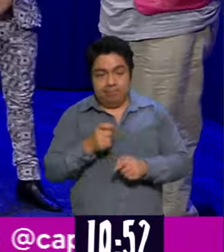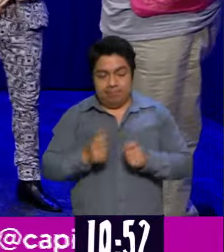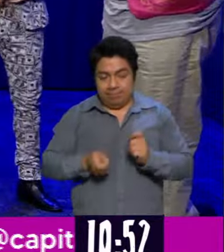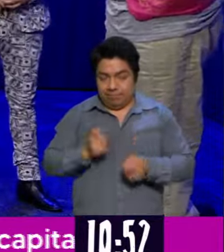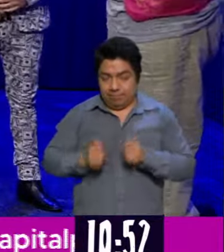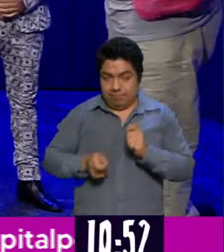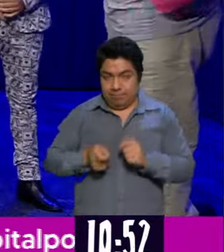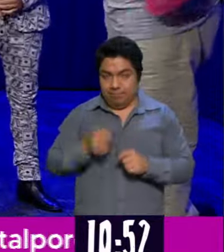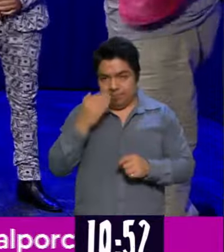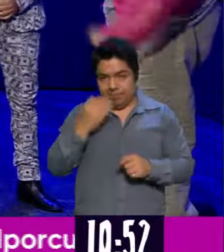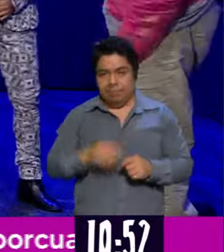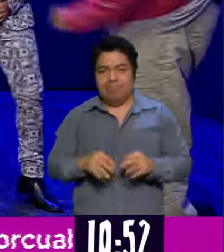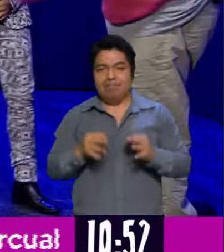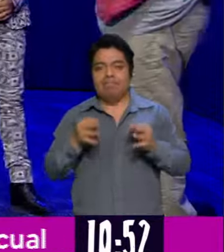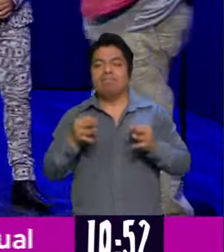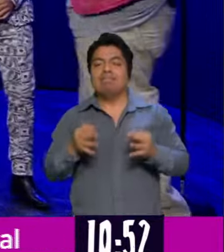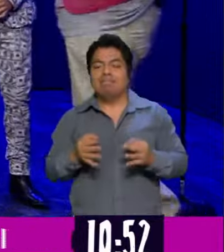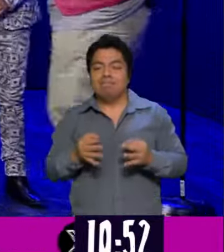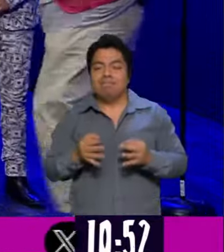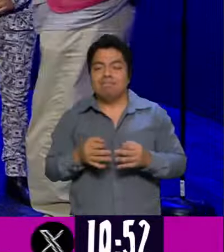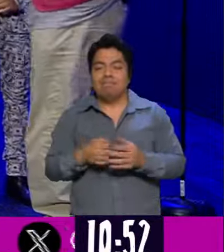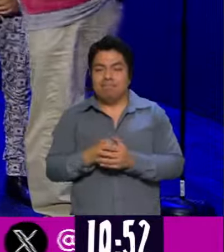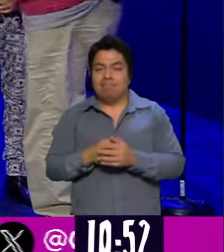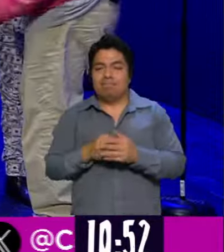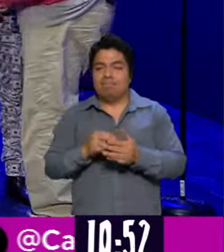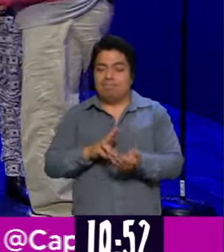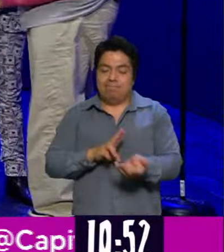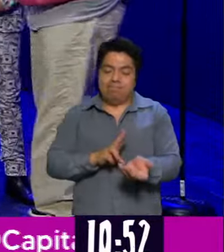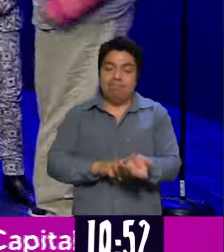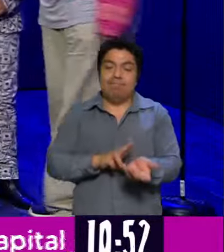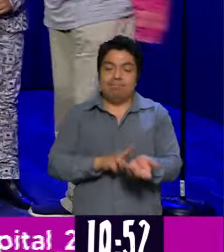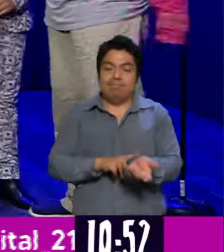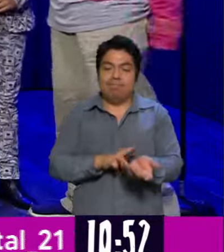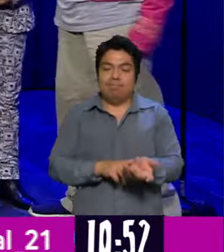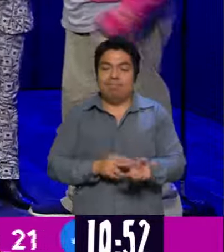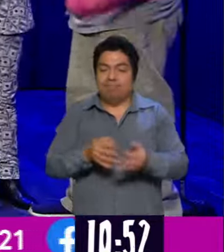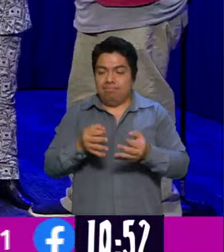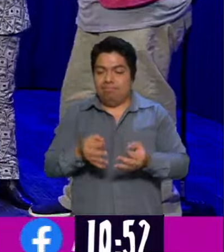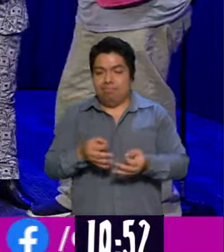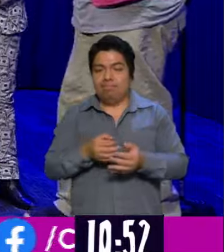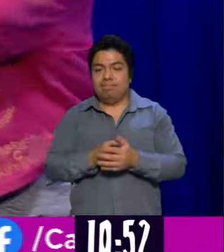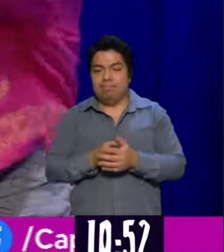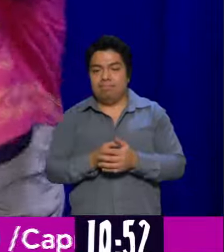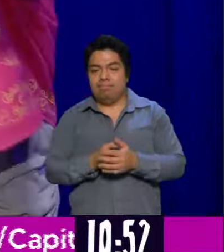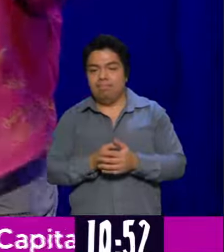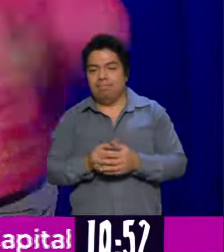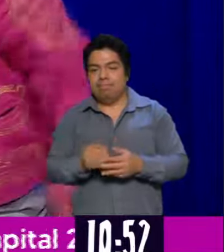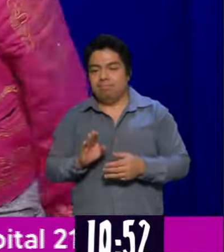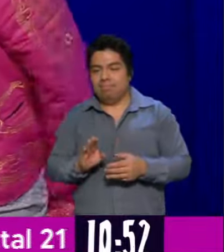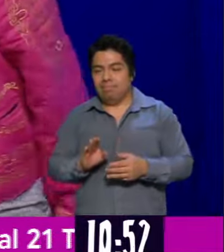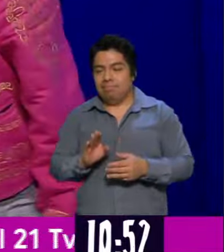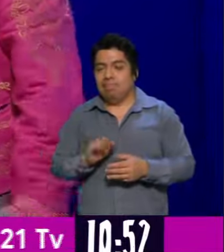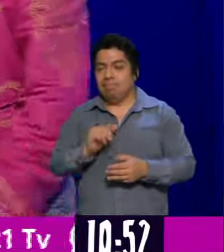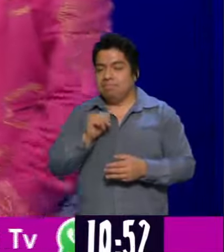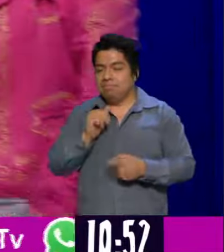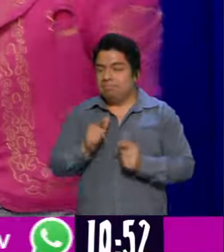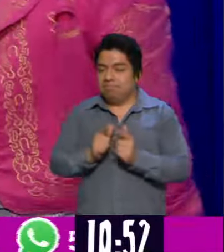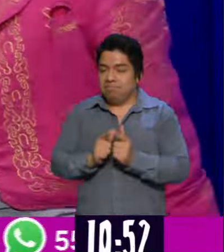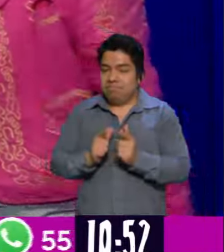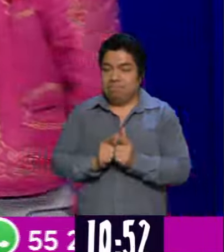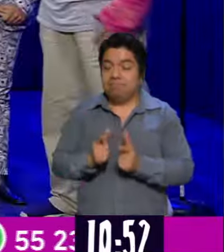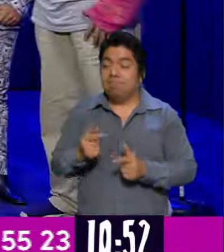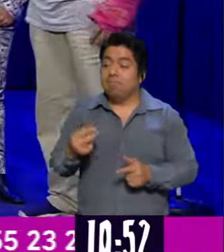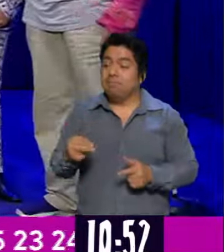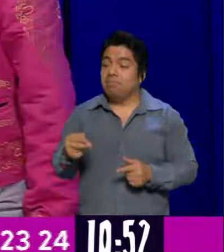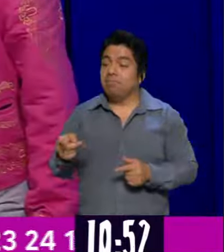que es la base. La base rítmica es que este es sin ¿sí? el que sí, el grupo eso, no existiría. Su